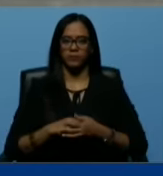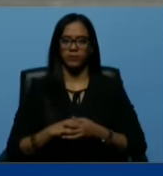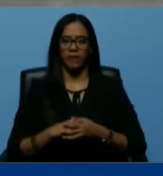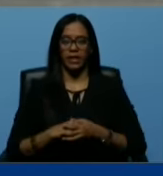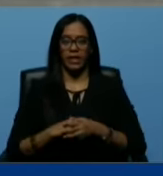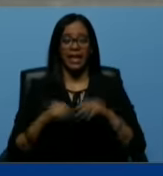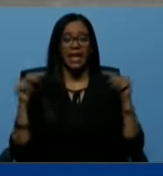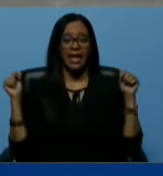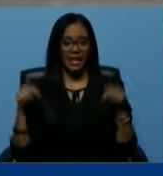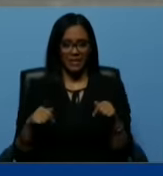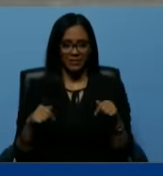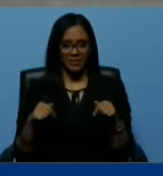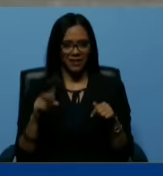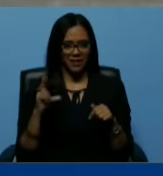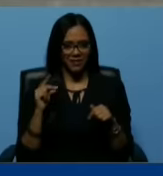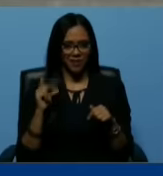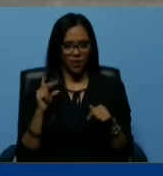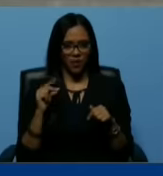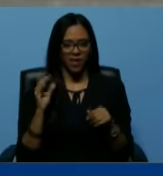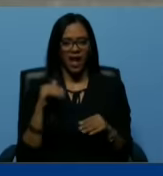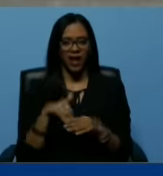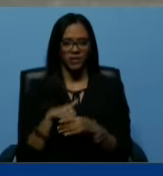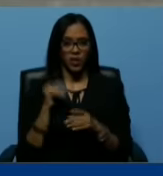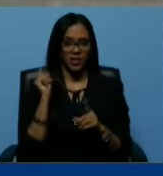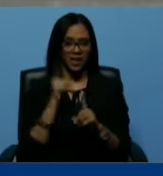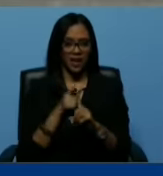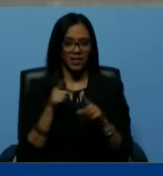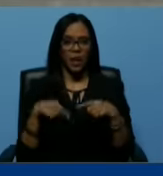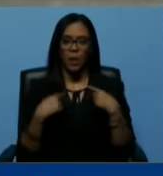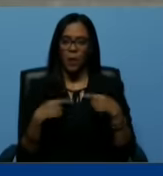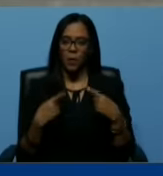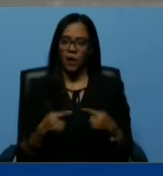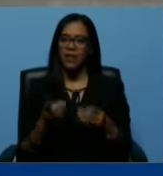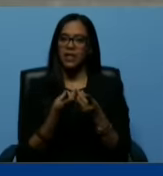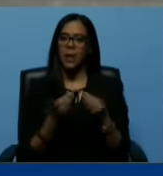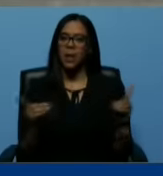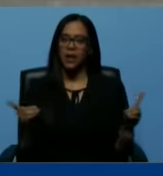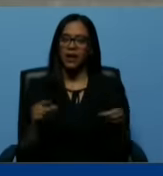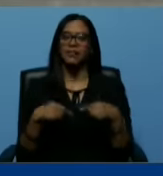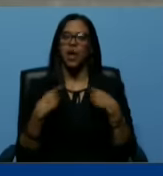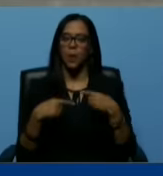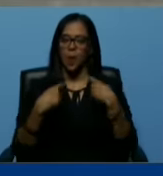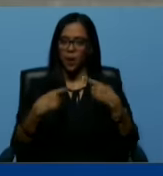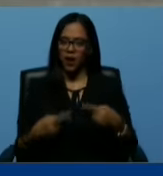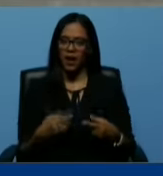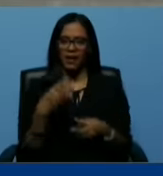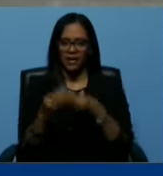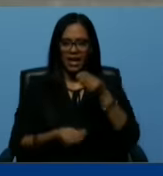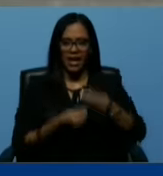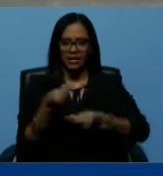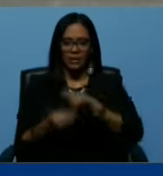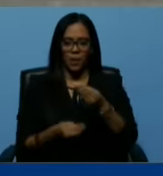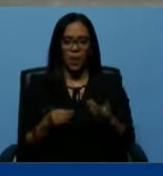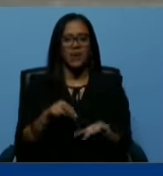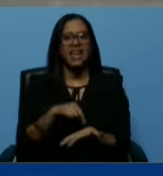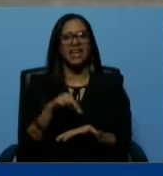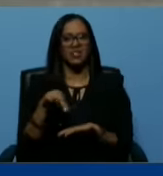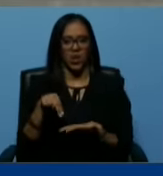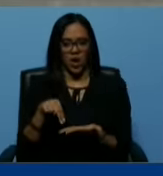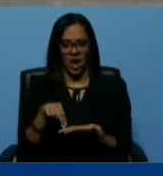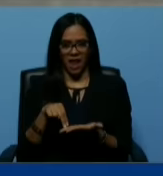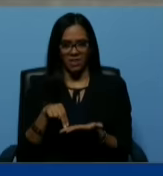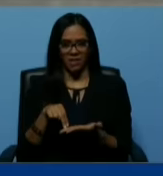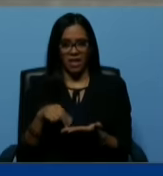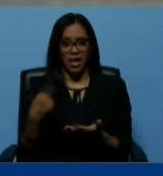Esta es la segunda elección directa popular, de democracia popular, que hacemos a nivel nacional.